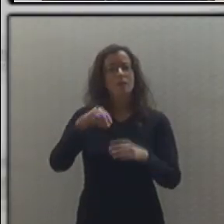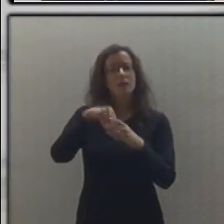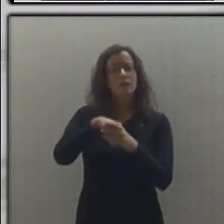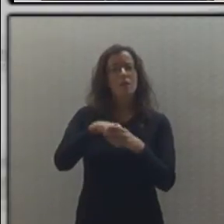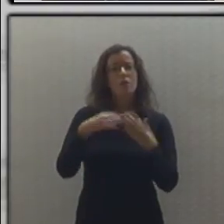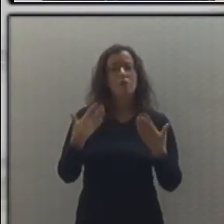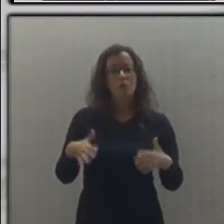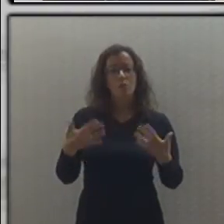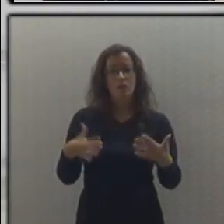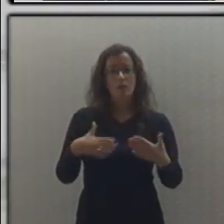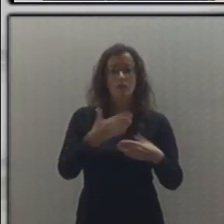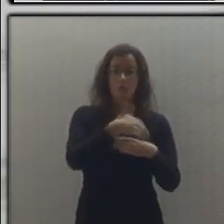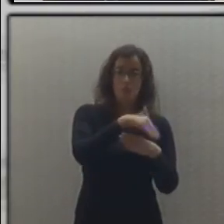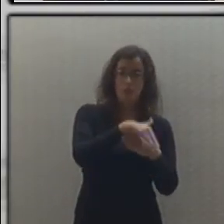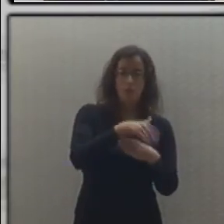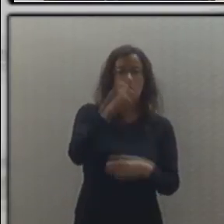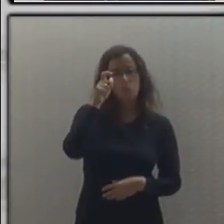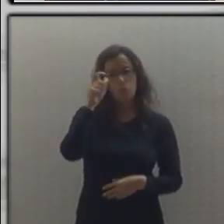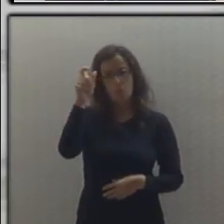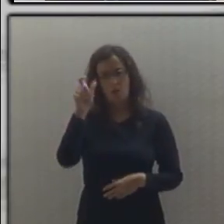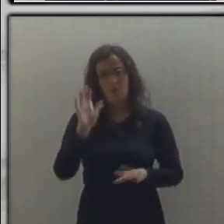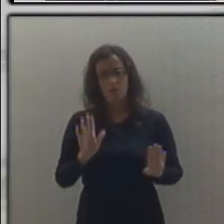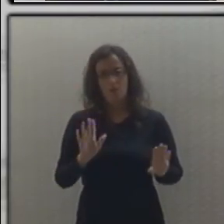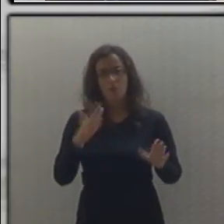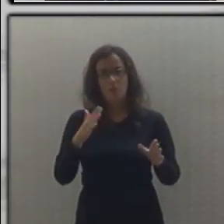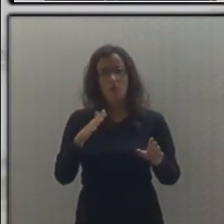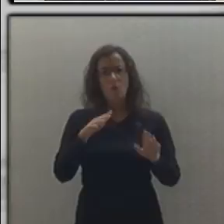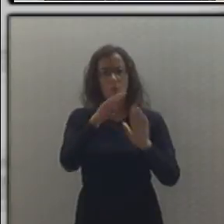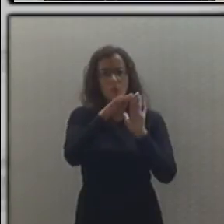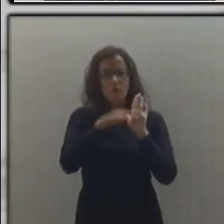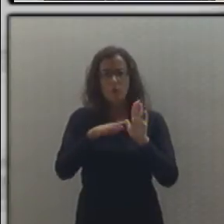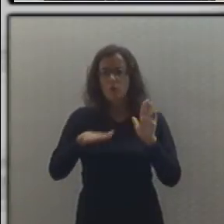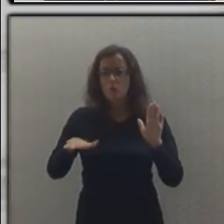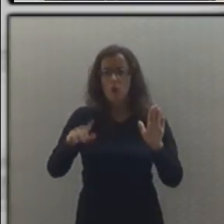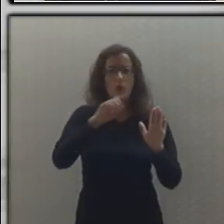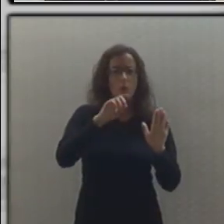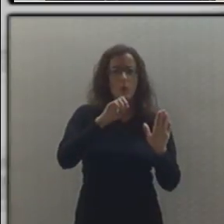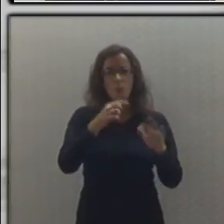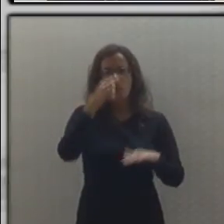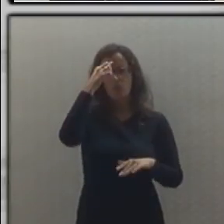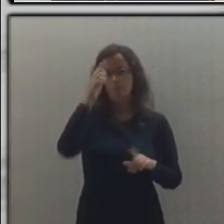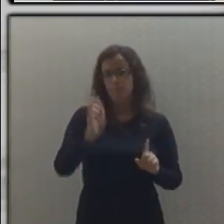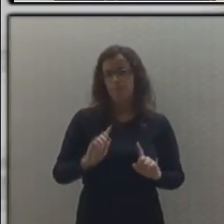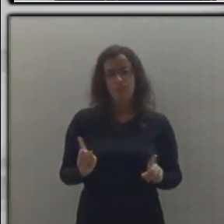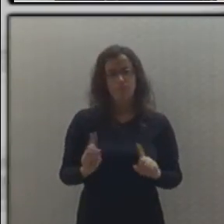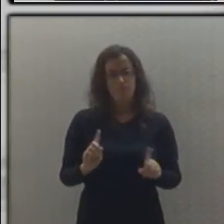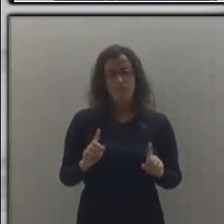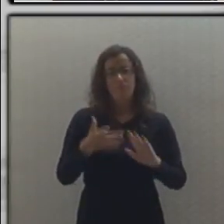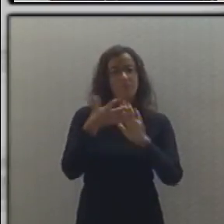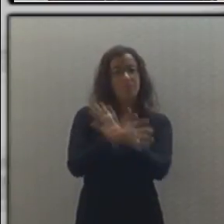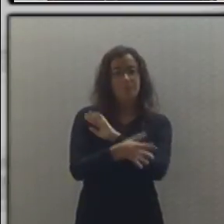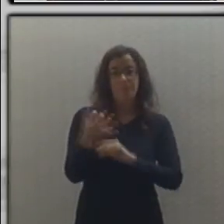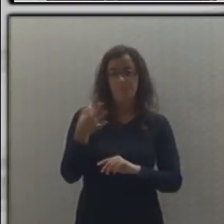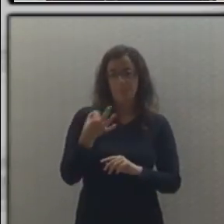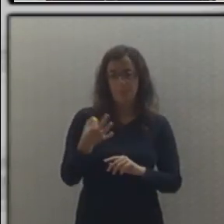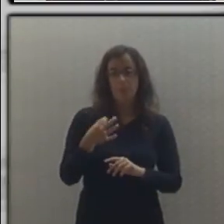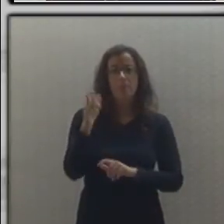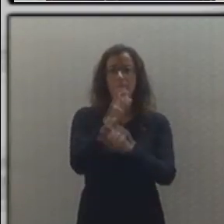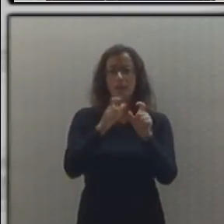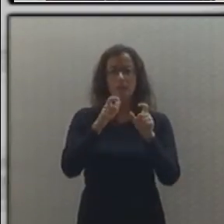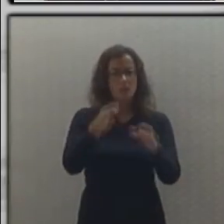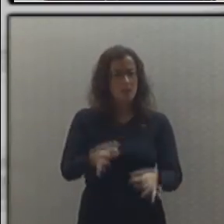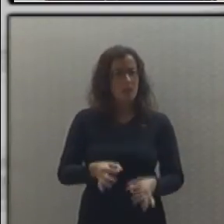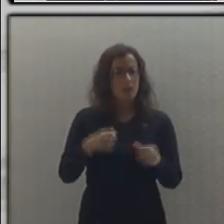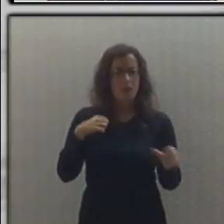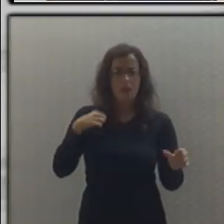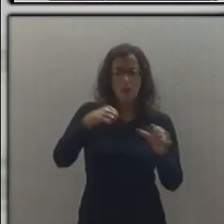rural como en el medio urbano sin tener en cuenta las condiciones del lugar. Esto significa que gente que siempre ha vivido en el